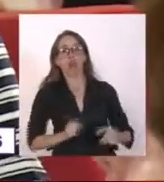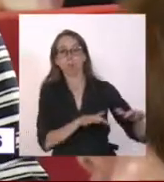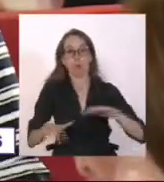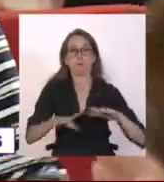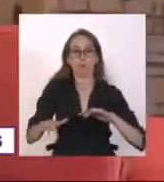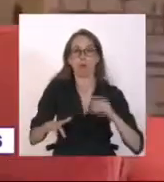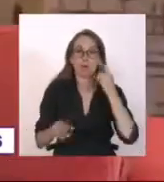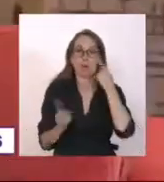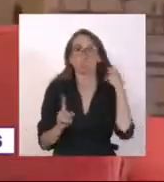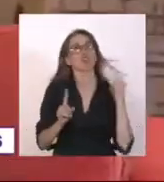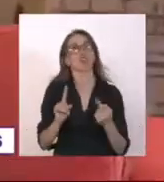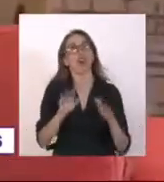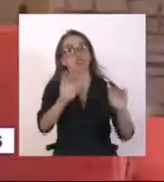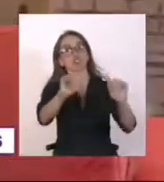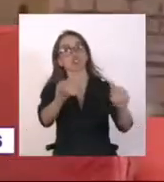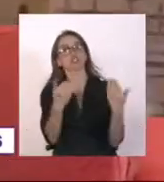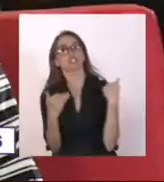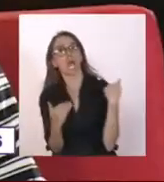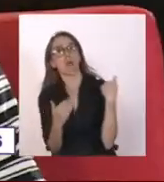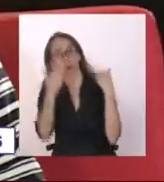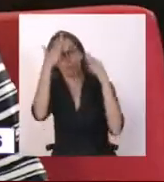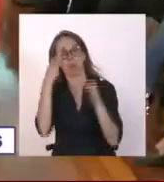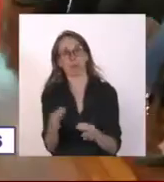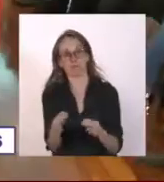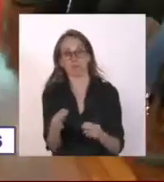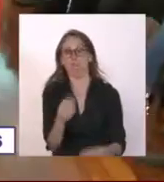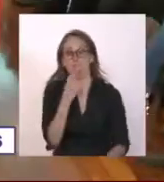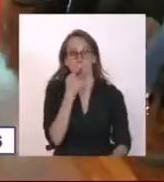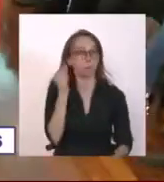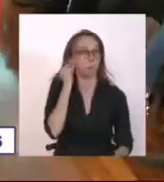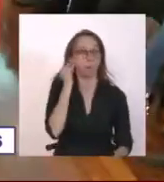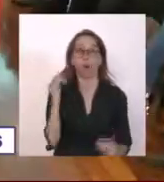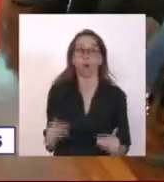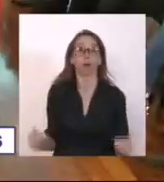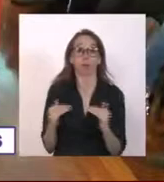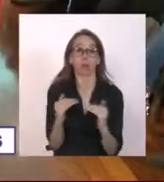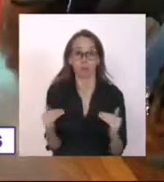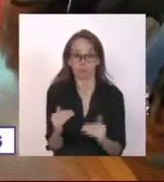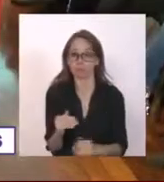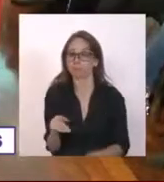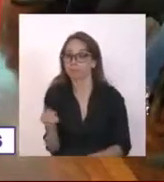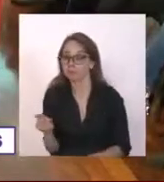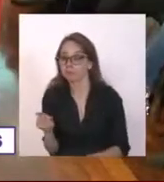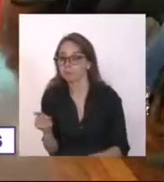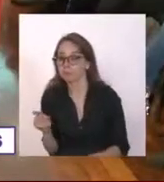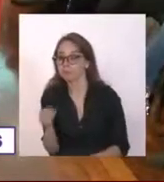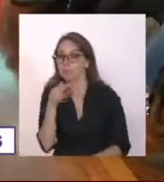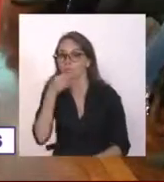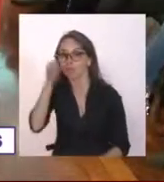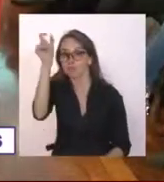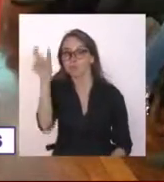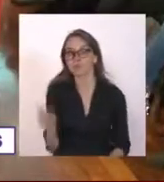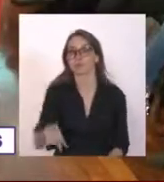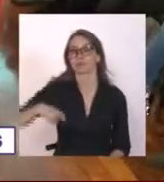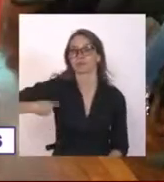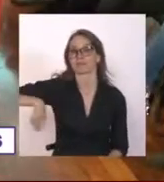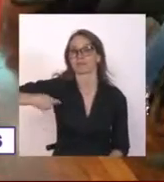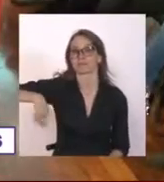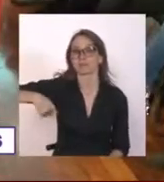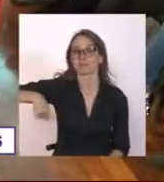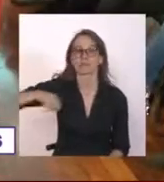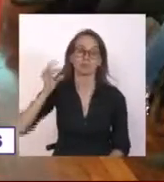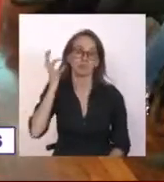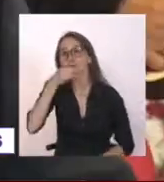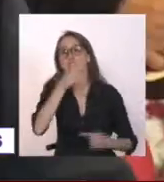fondo pavimentando el camino periódica era un cambio cultural y ese cambio cultural se va realizando distintas formas un uno a uno y que nuestras